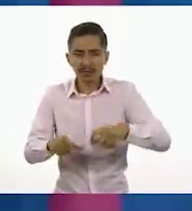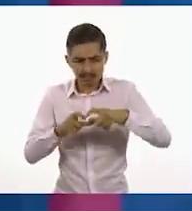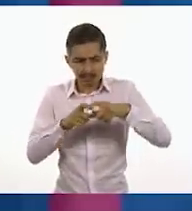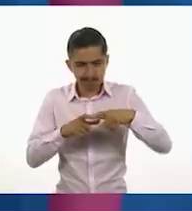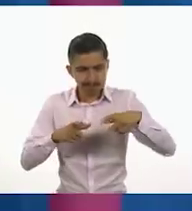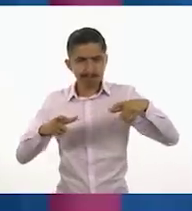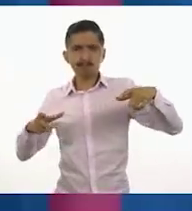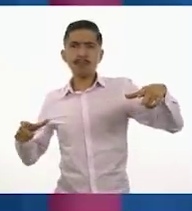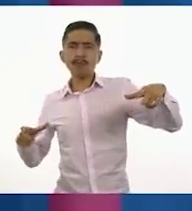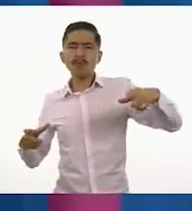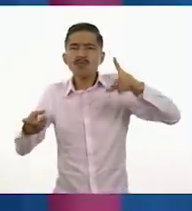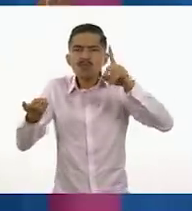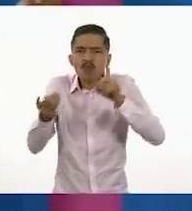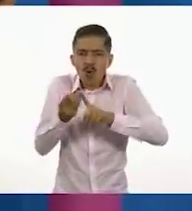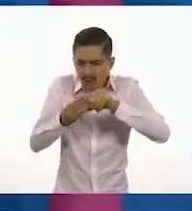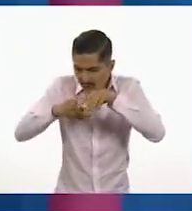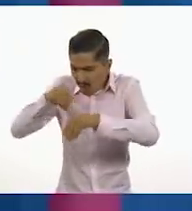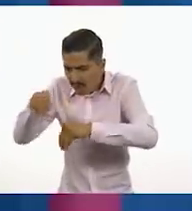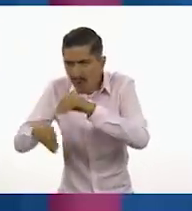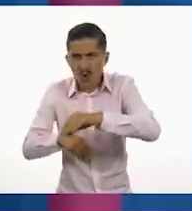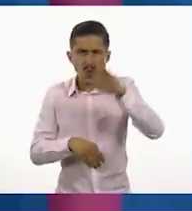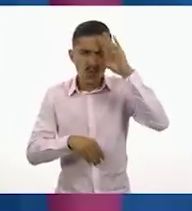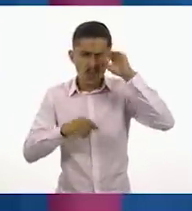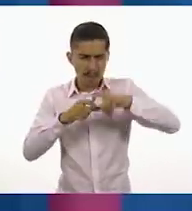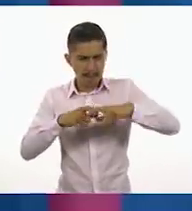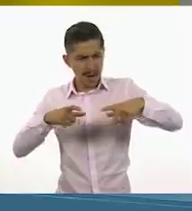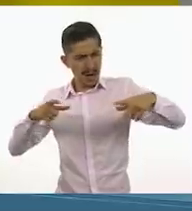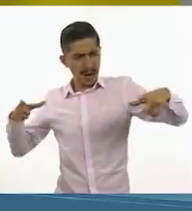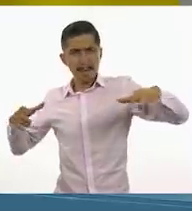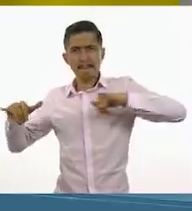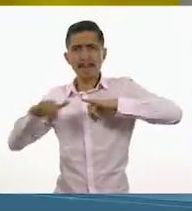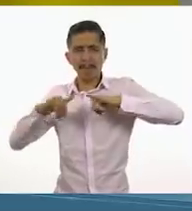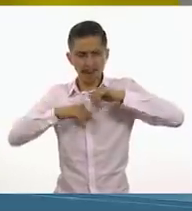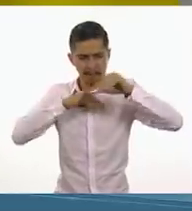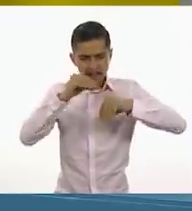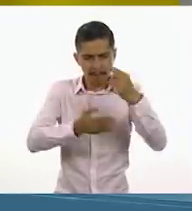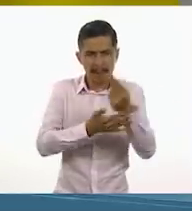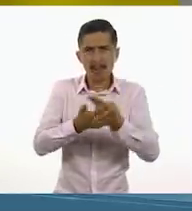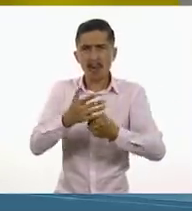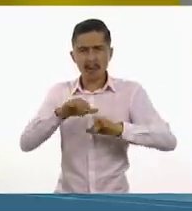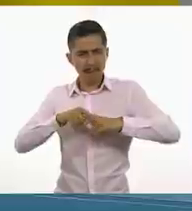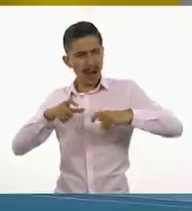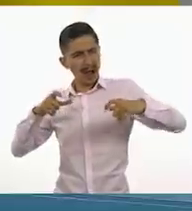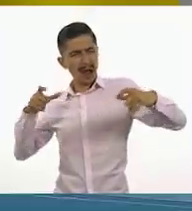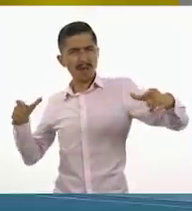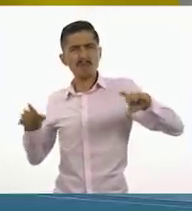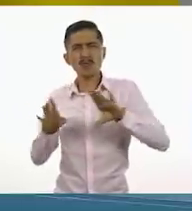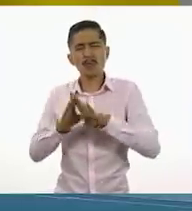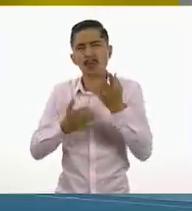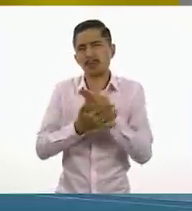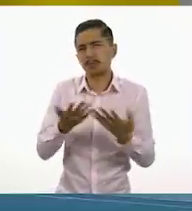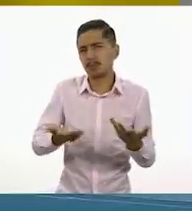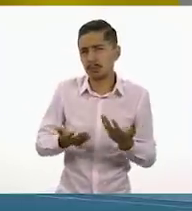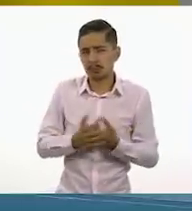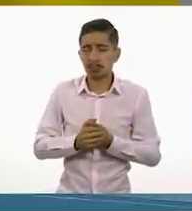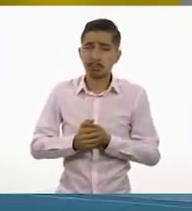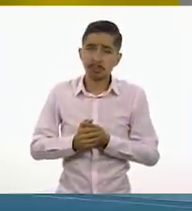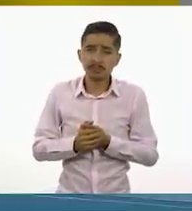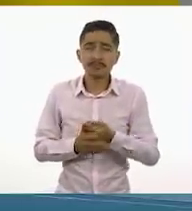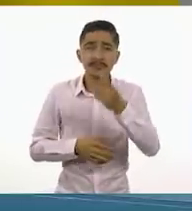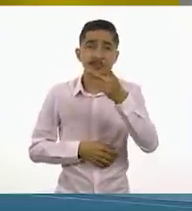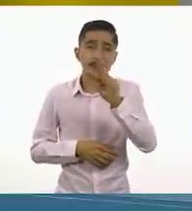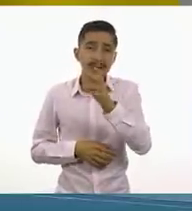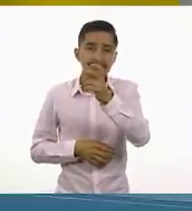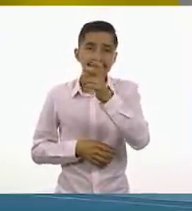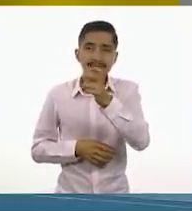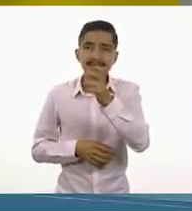¿dónde pondríamos ese macromapa? Sí, no tienes razón. En muchos sentidos, esta idea plantea muchos problemas que la